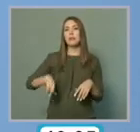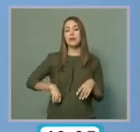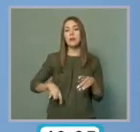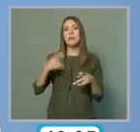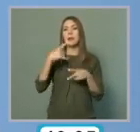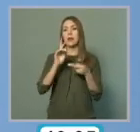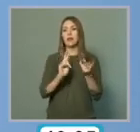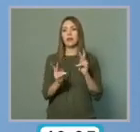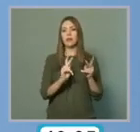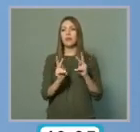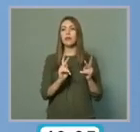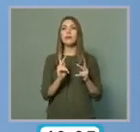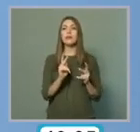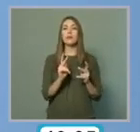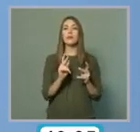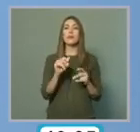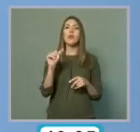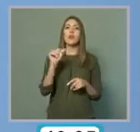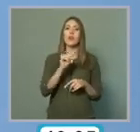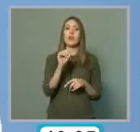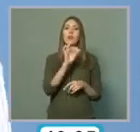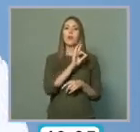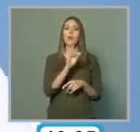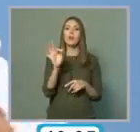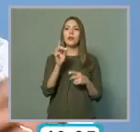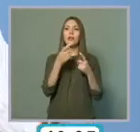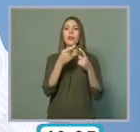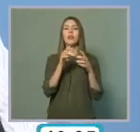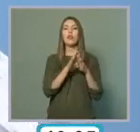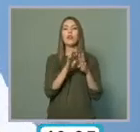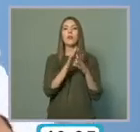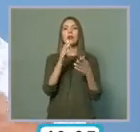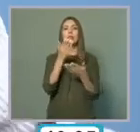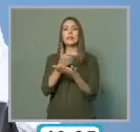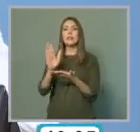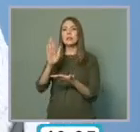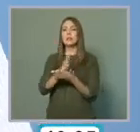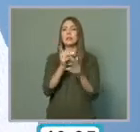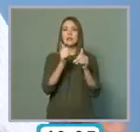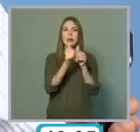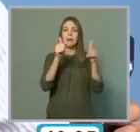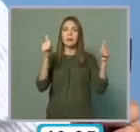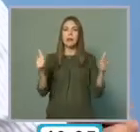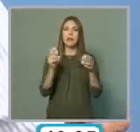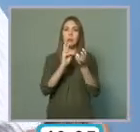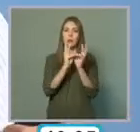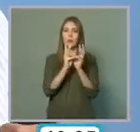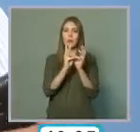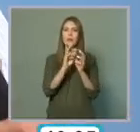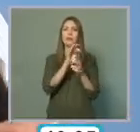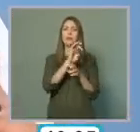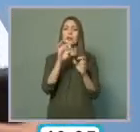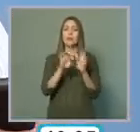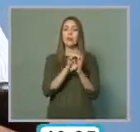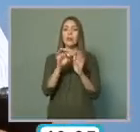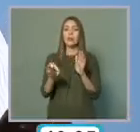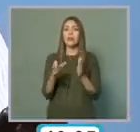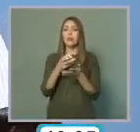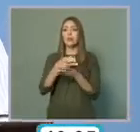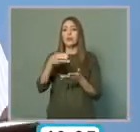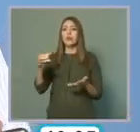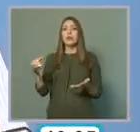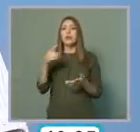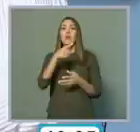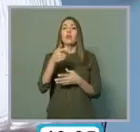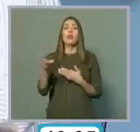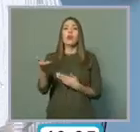hoy. Hoy podemos dividir en las redes sociales en dos grandes grupos o en dos grandes canastas. Las que todo lo que